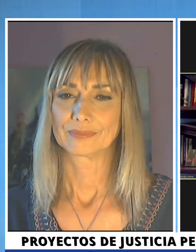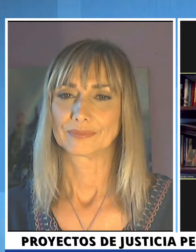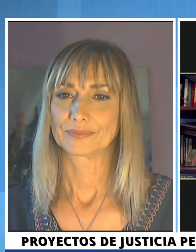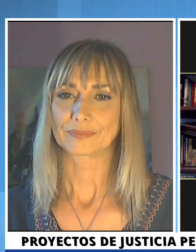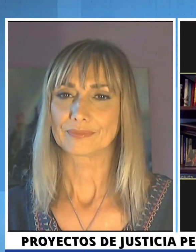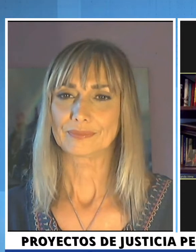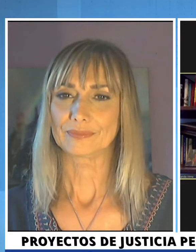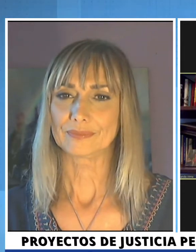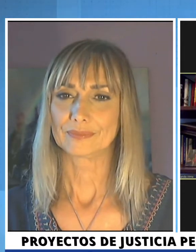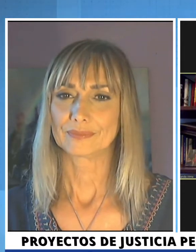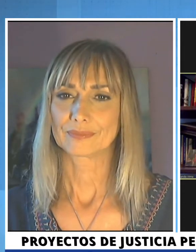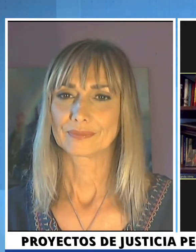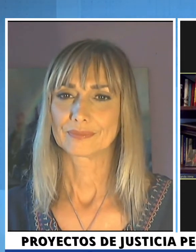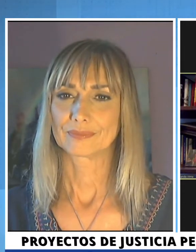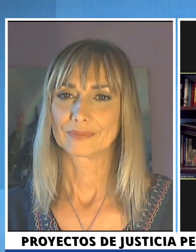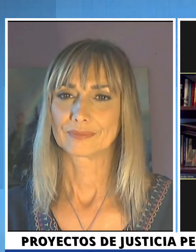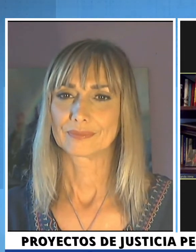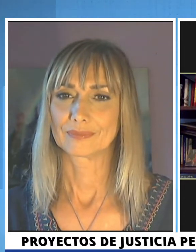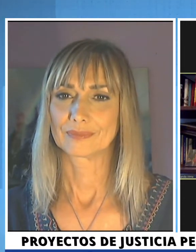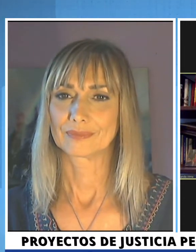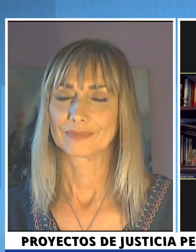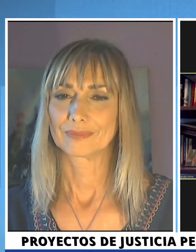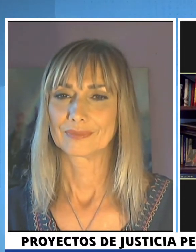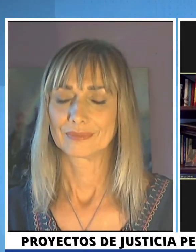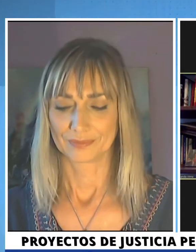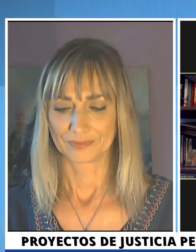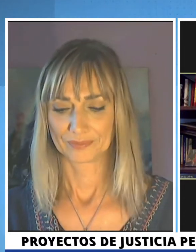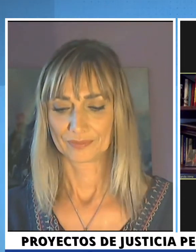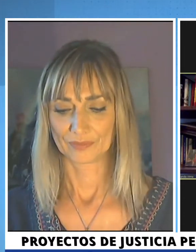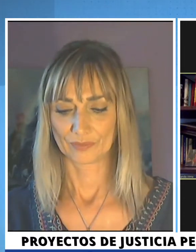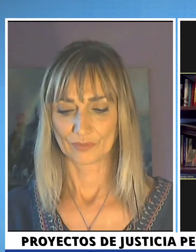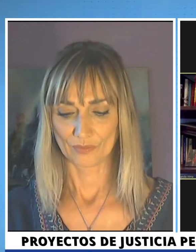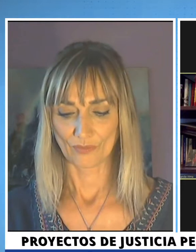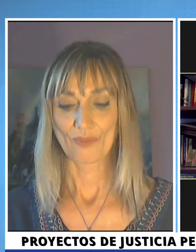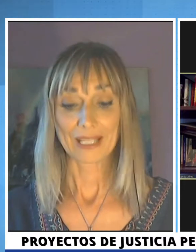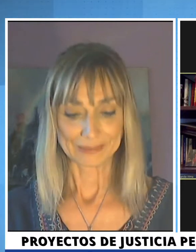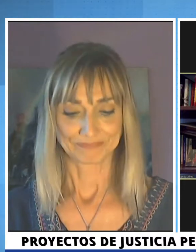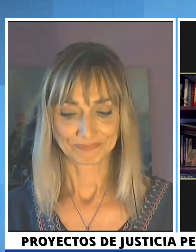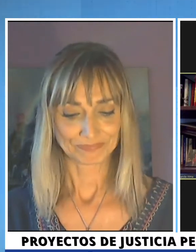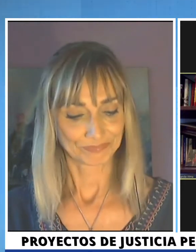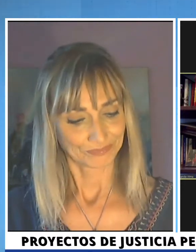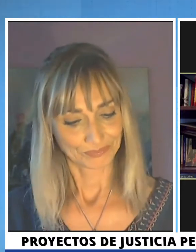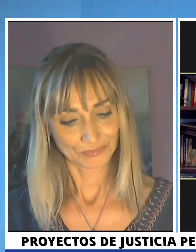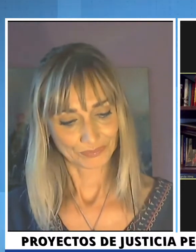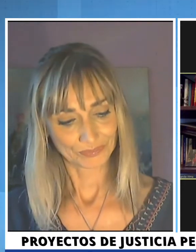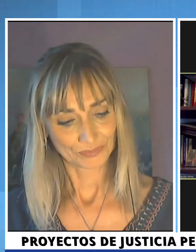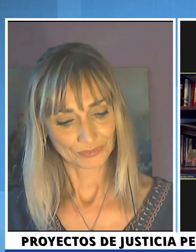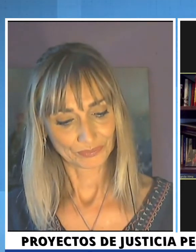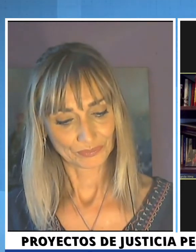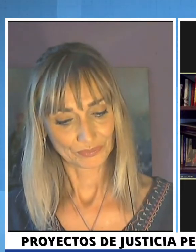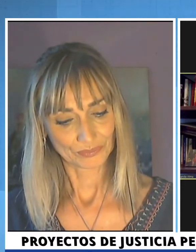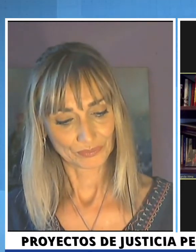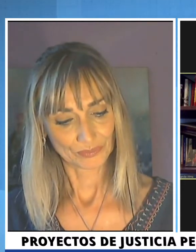de políticas públicas interseccionales, ¿no? Que distintos ministerios intervengan para que se entienda que esta